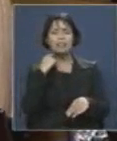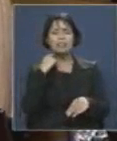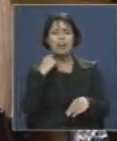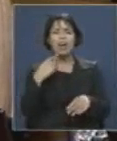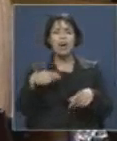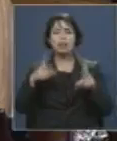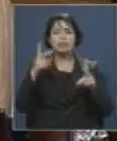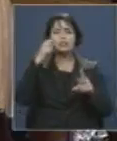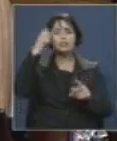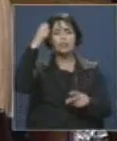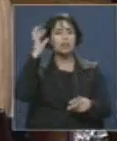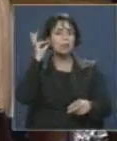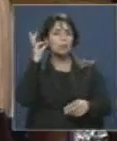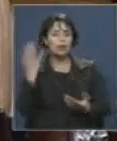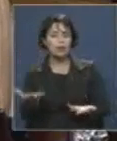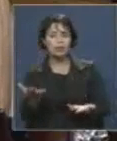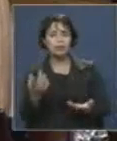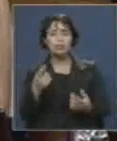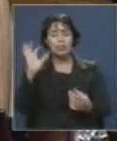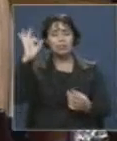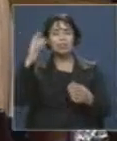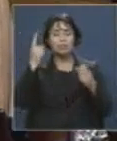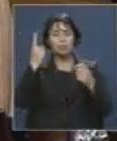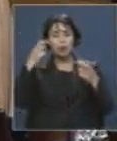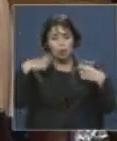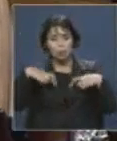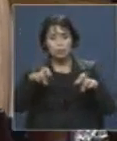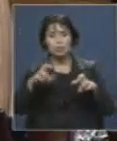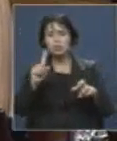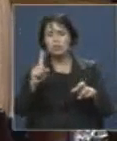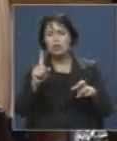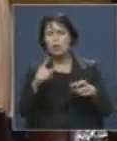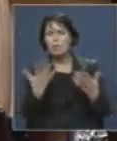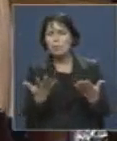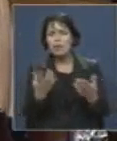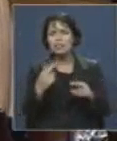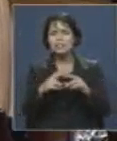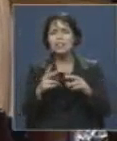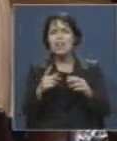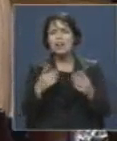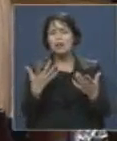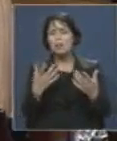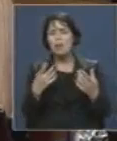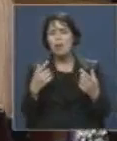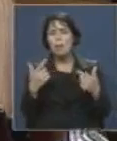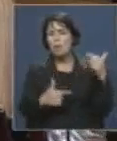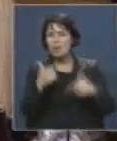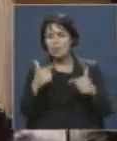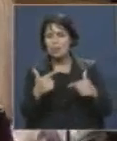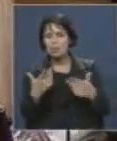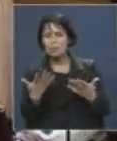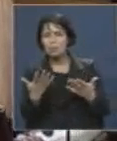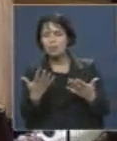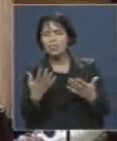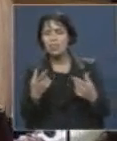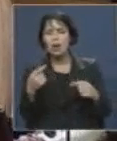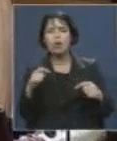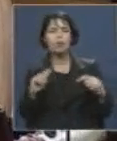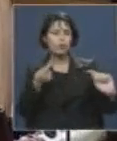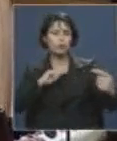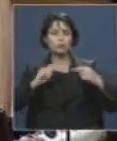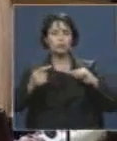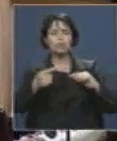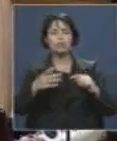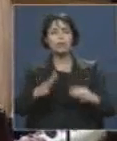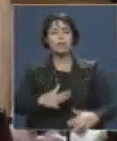de la mujer. Y por eso queremos que esta sesión sea una oportunidad, no para polemizar con el ministro, sino que una oportunidad para las mujeres del país